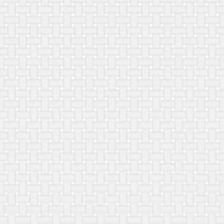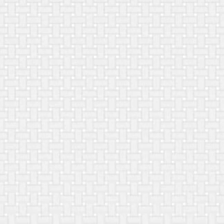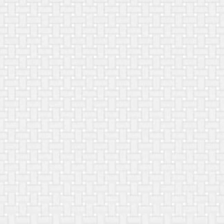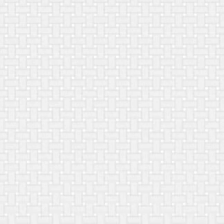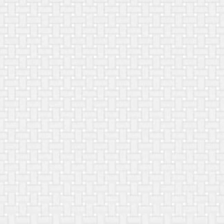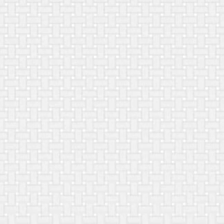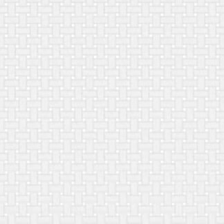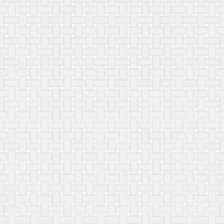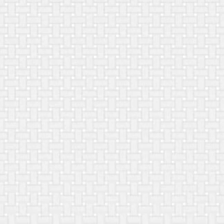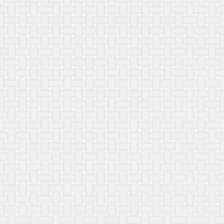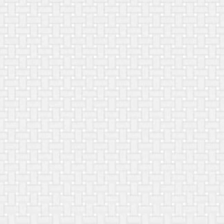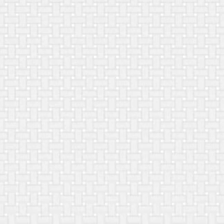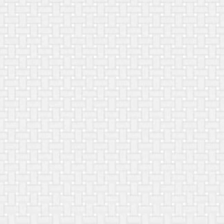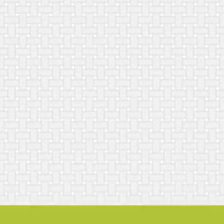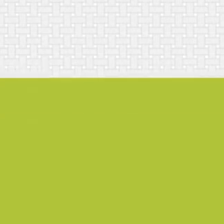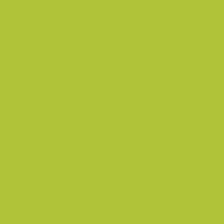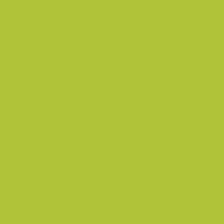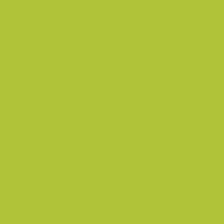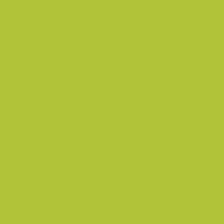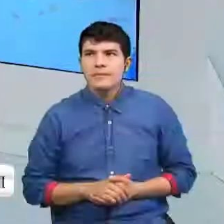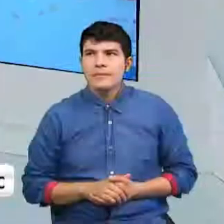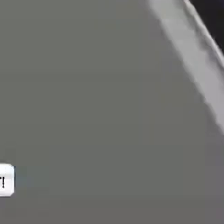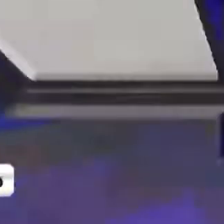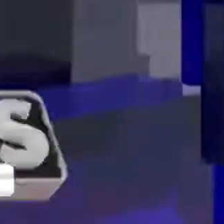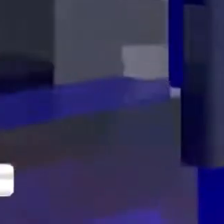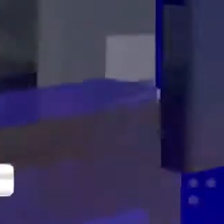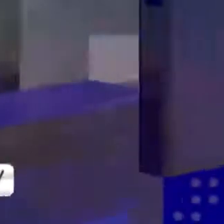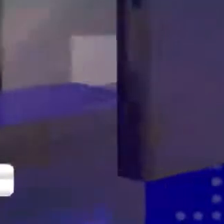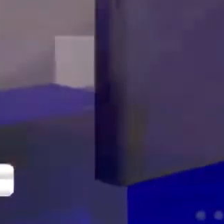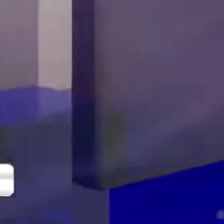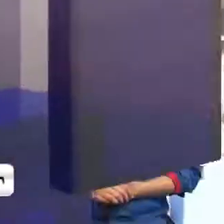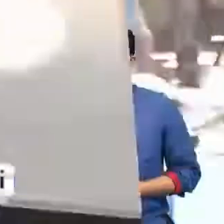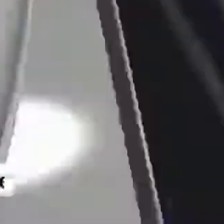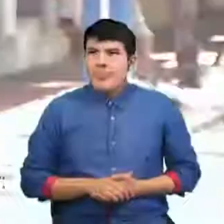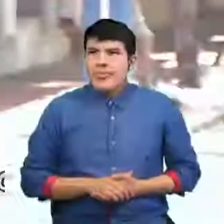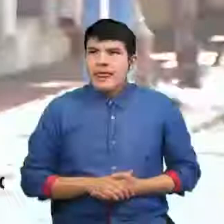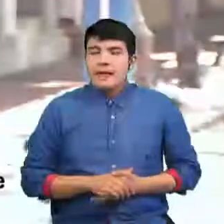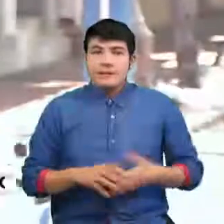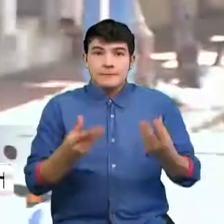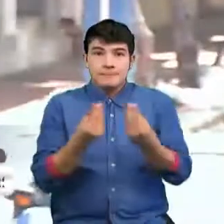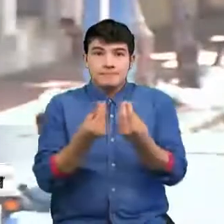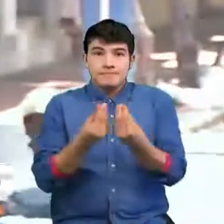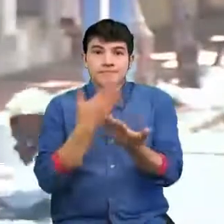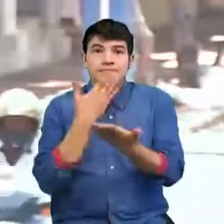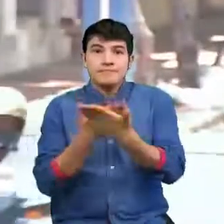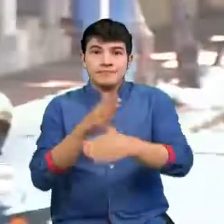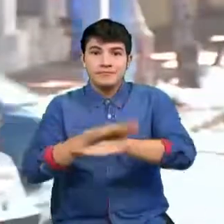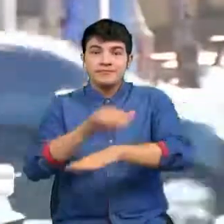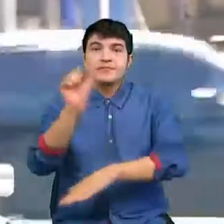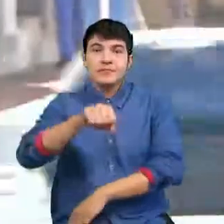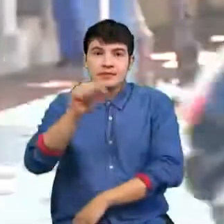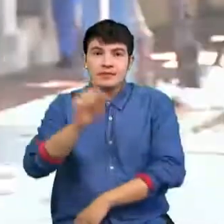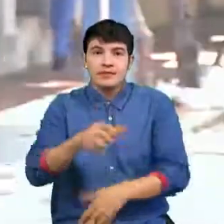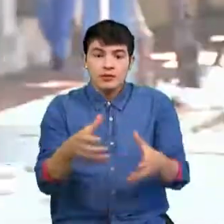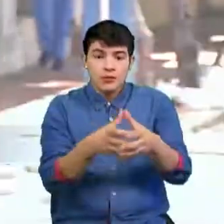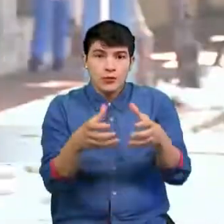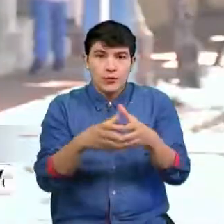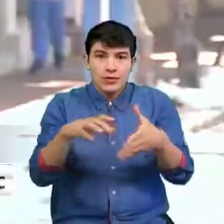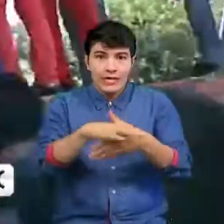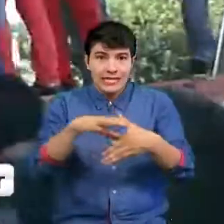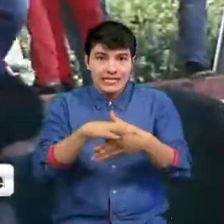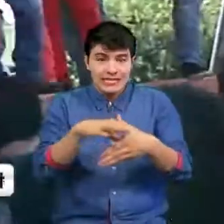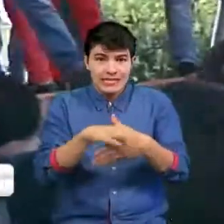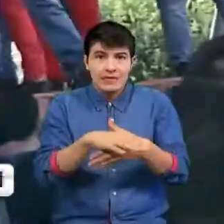canal draw com compañeros y televidentes muy buenas tardes pues los sindicatos taxistas en